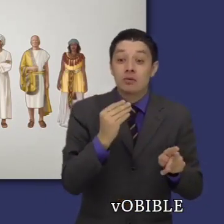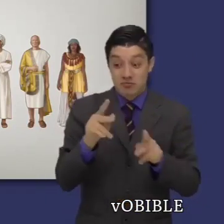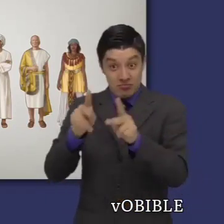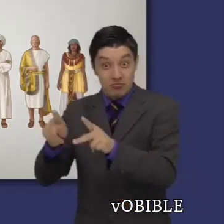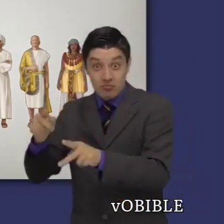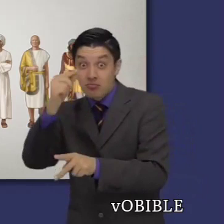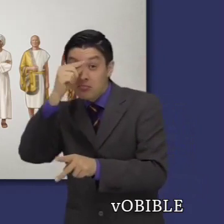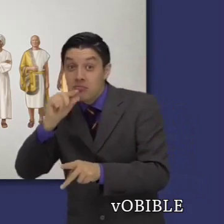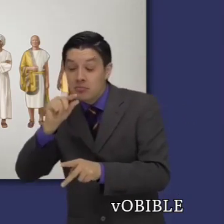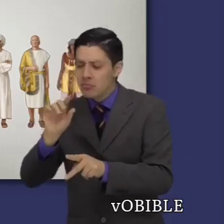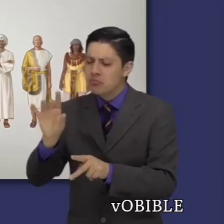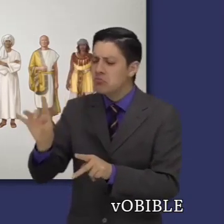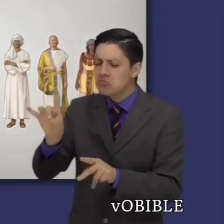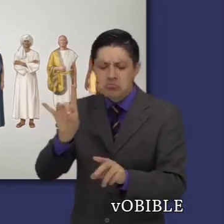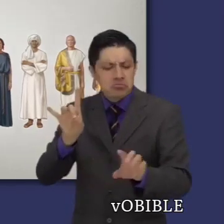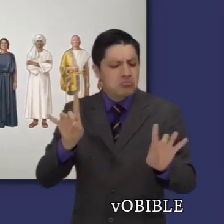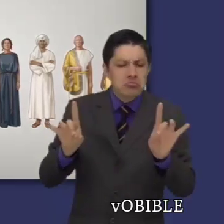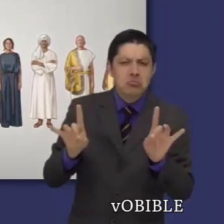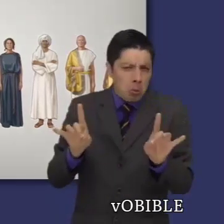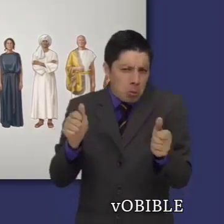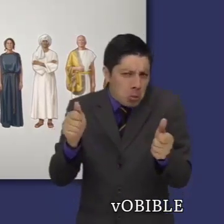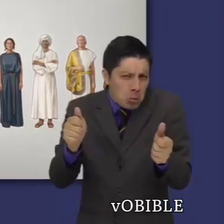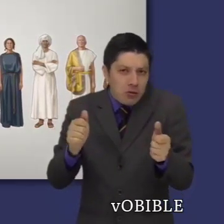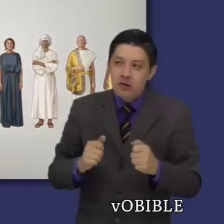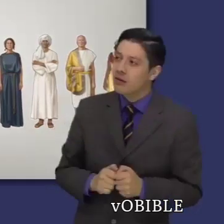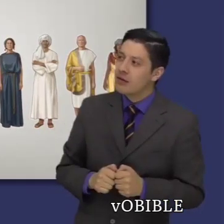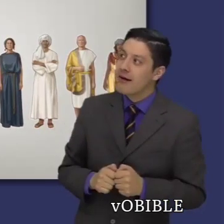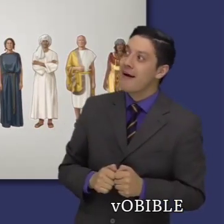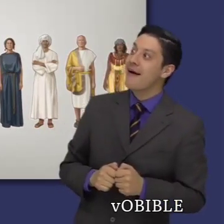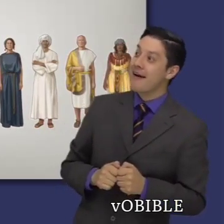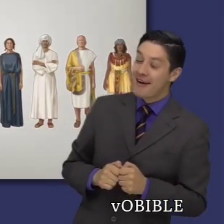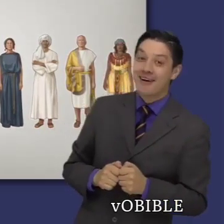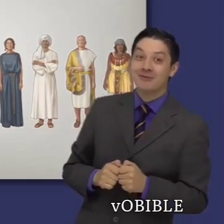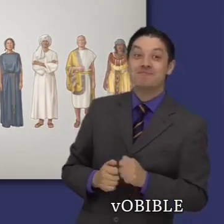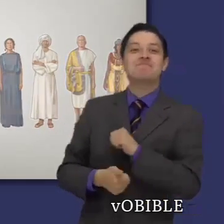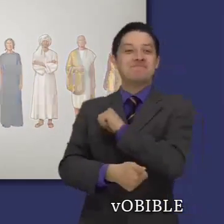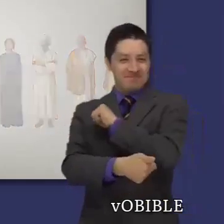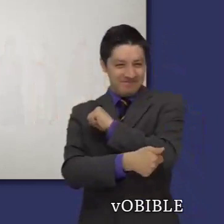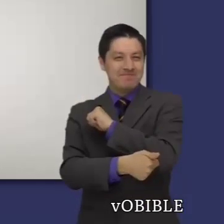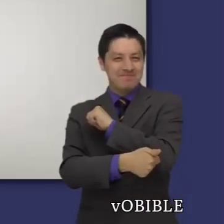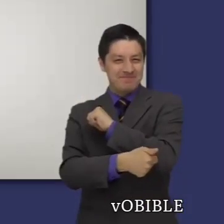judíos y griegos por igual. Y pone el ejemplo de Abraham para demostrarlo.